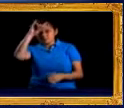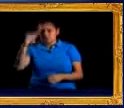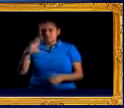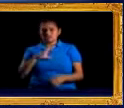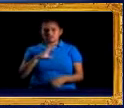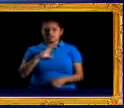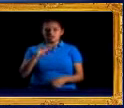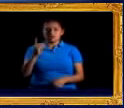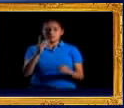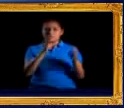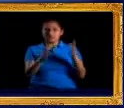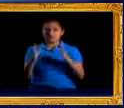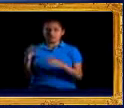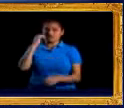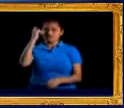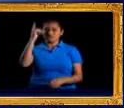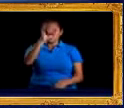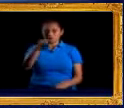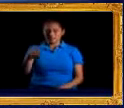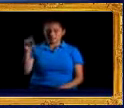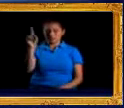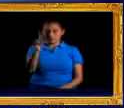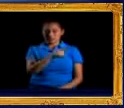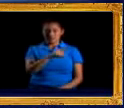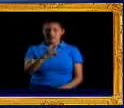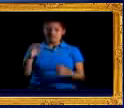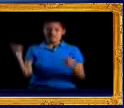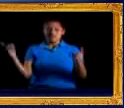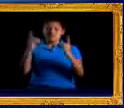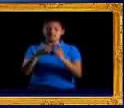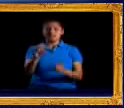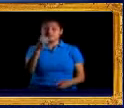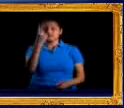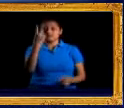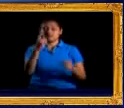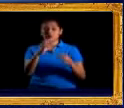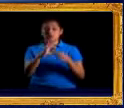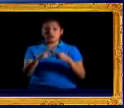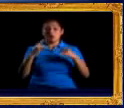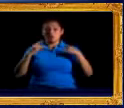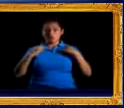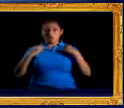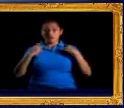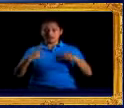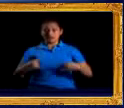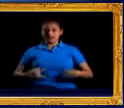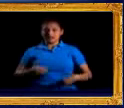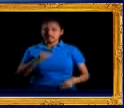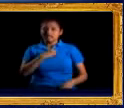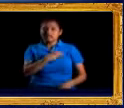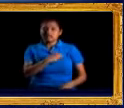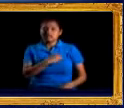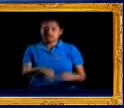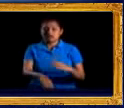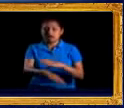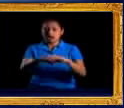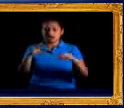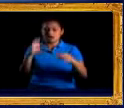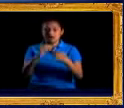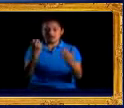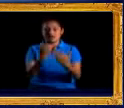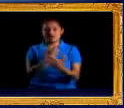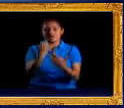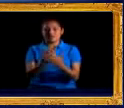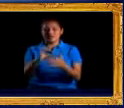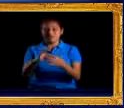Señor lo reprenda. Hermano, desde el principio la humanidad quiso sacarlo de la economía del reino de Dios. Diga